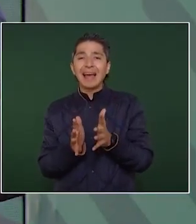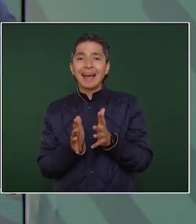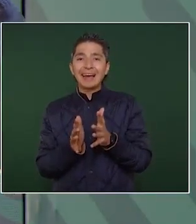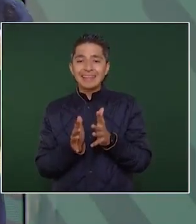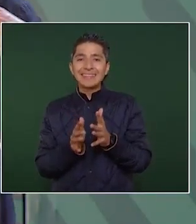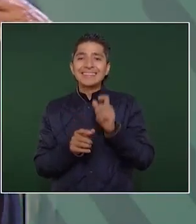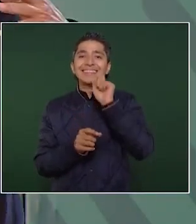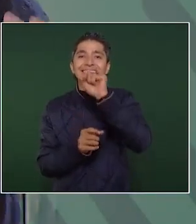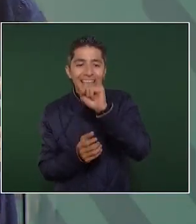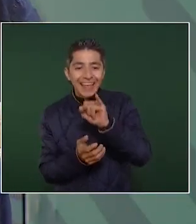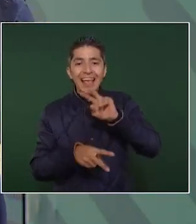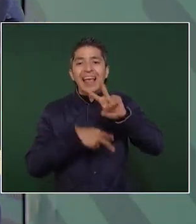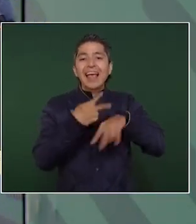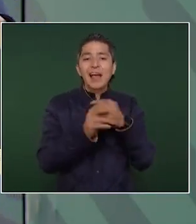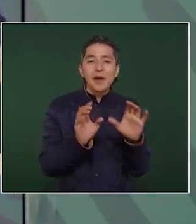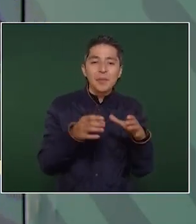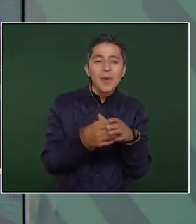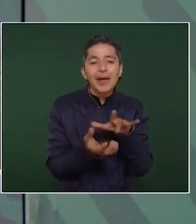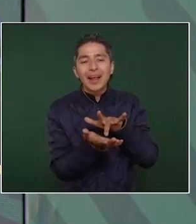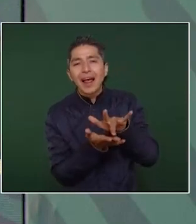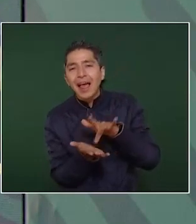Era cuando iban a las comunidades